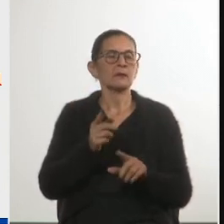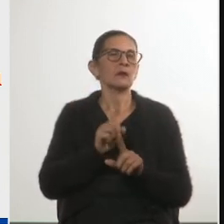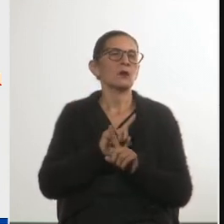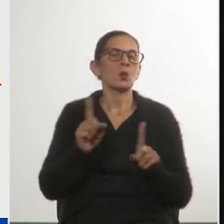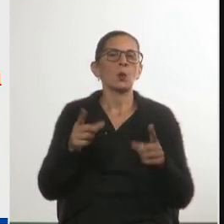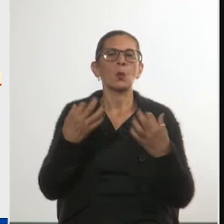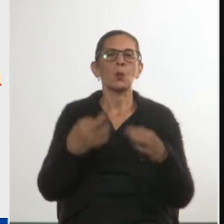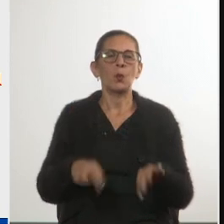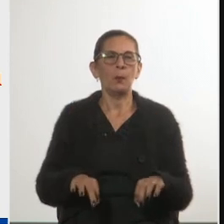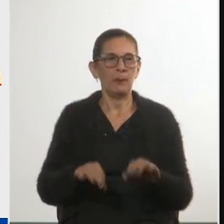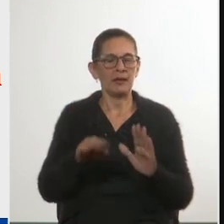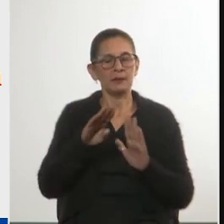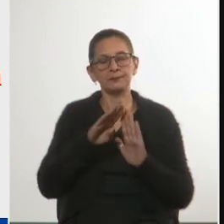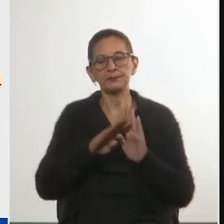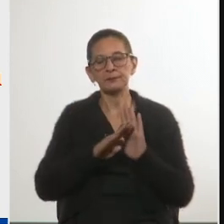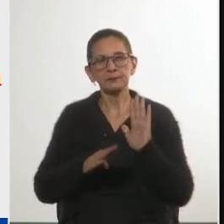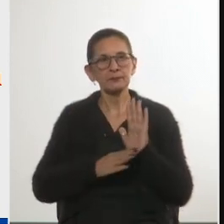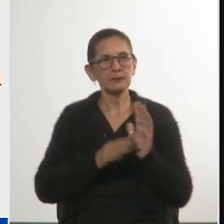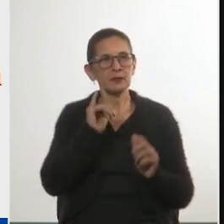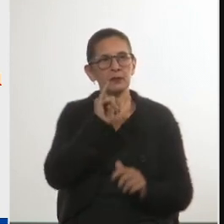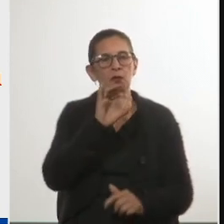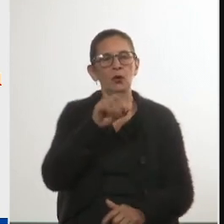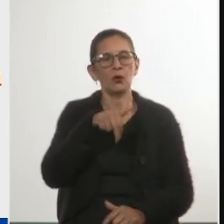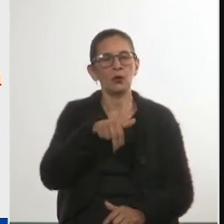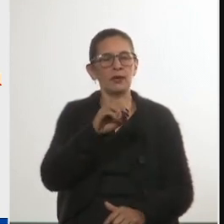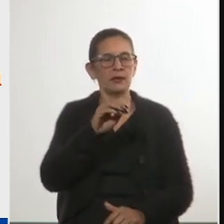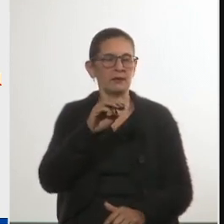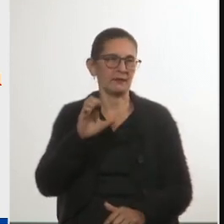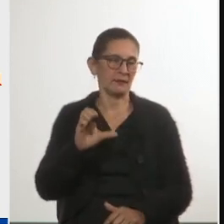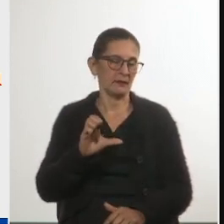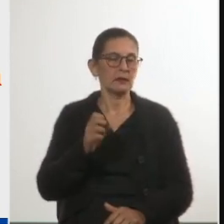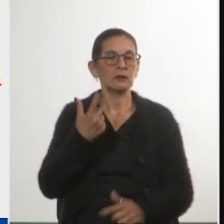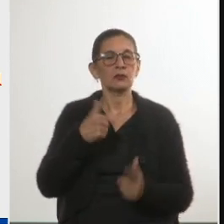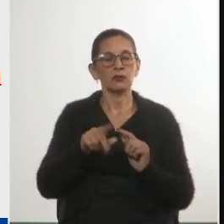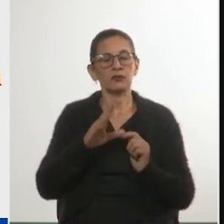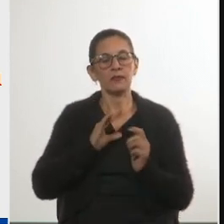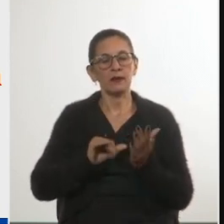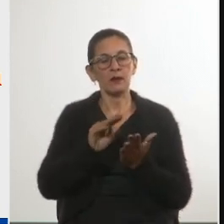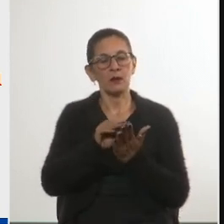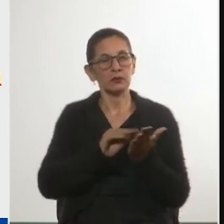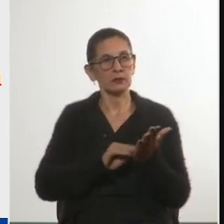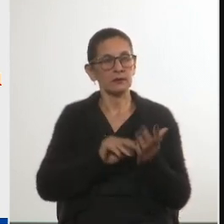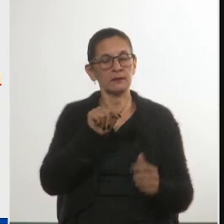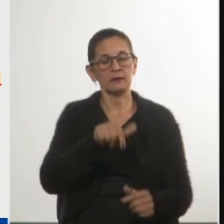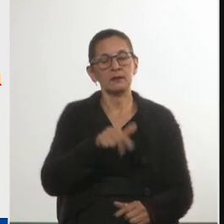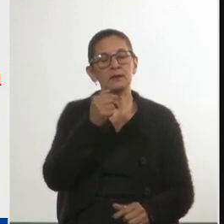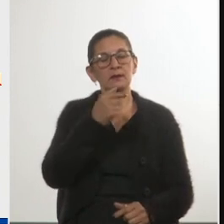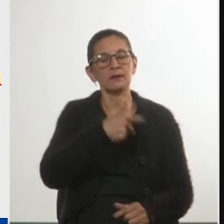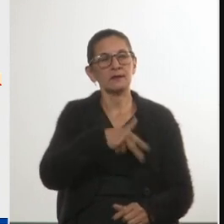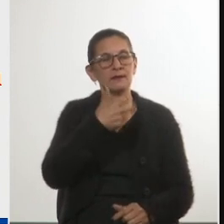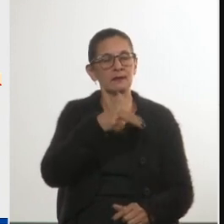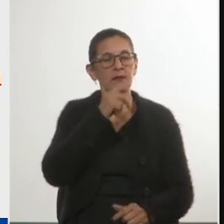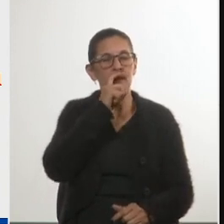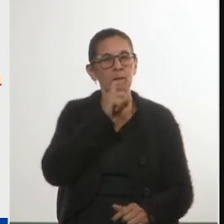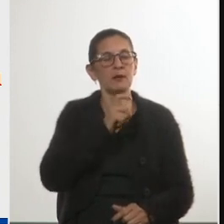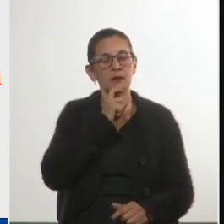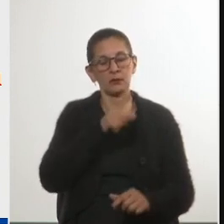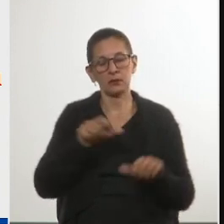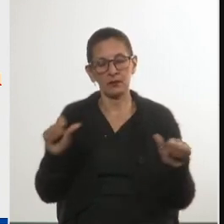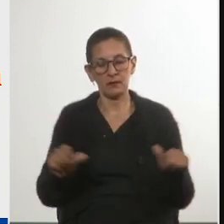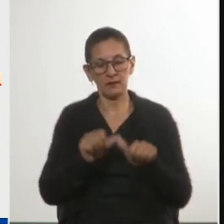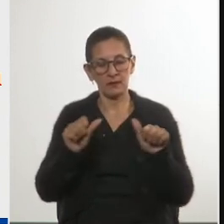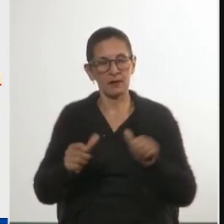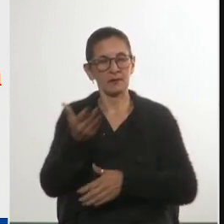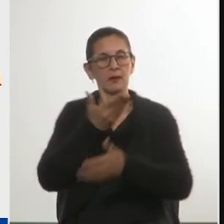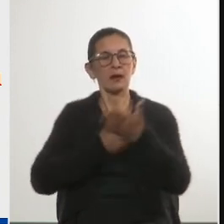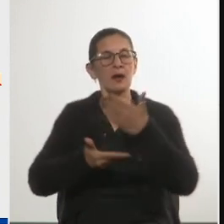no cumplimiento de los parámetros de iones cloruros. Se deja constancia que esa es la fecha 13 de marzo en el que se realiza el